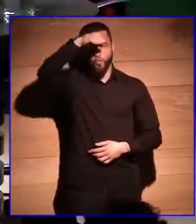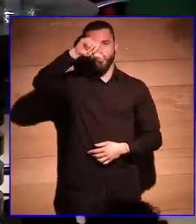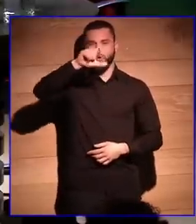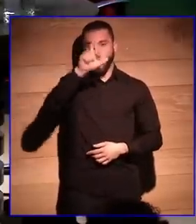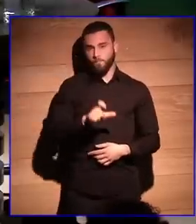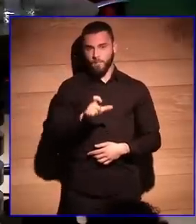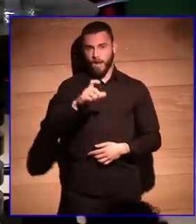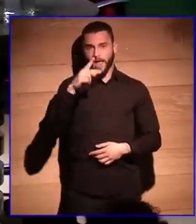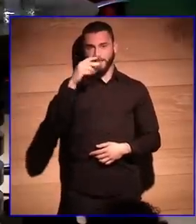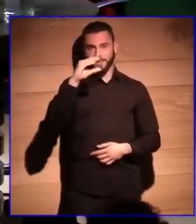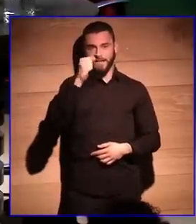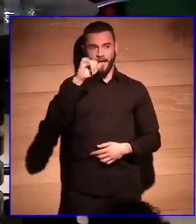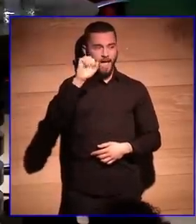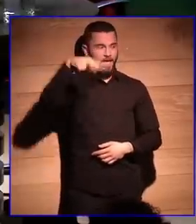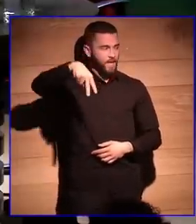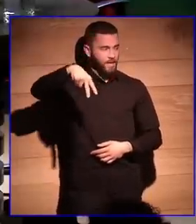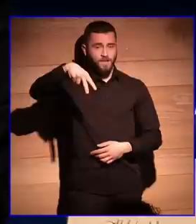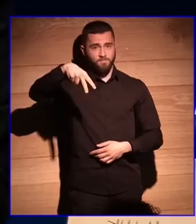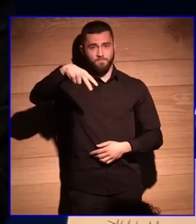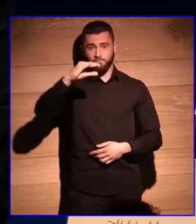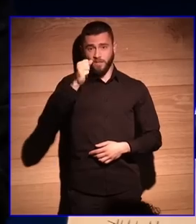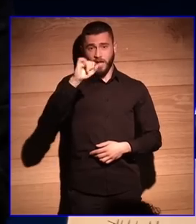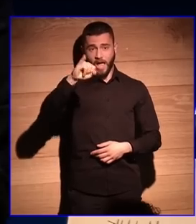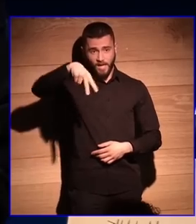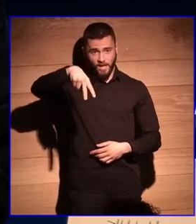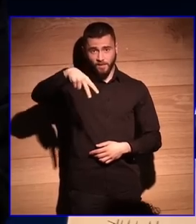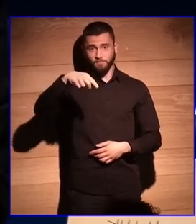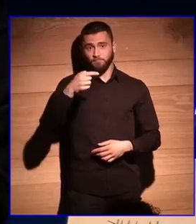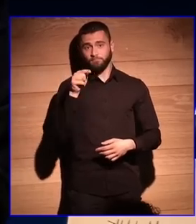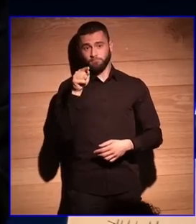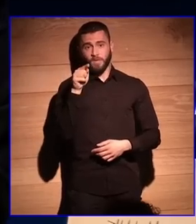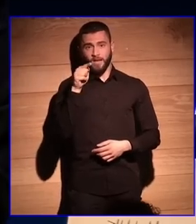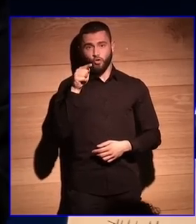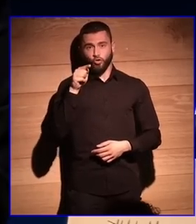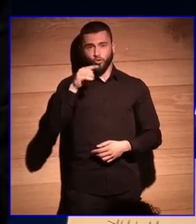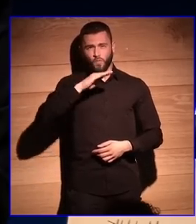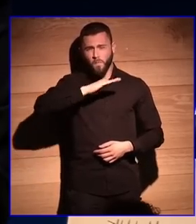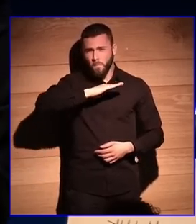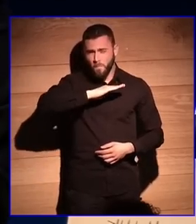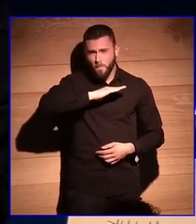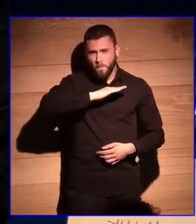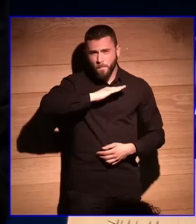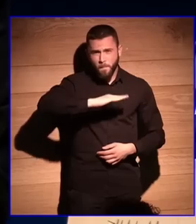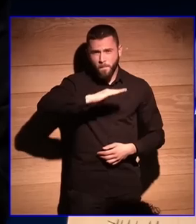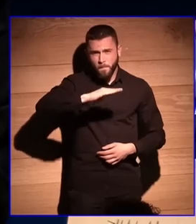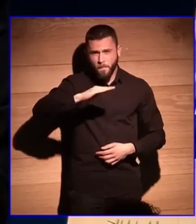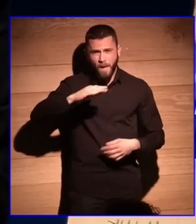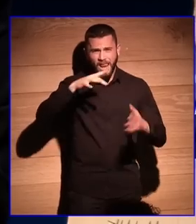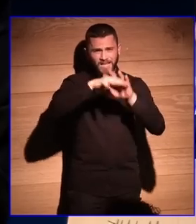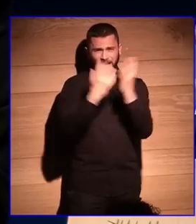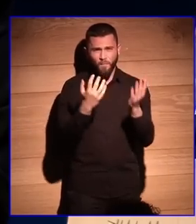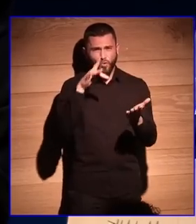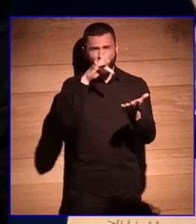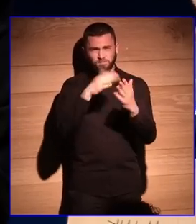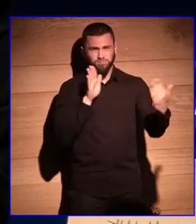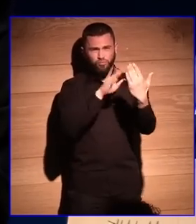es Caín, ¿no? Y que hace uno de los grandes males del mundo, que es atentar contra una vida y